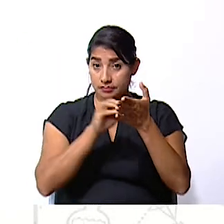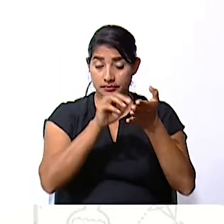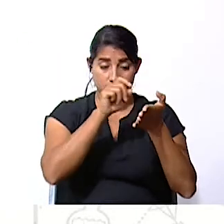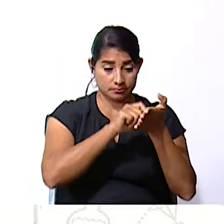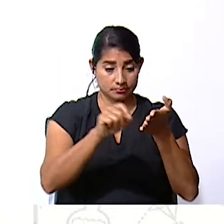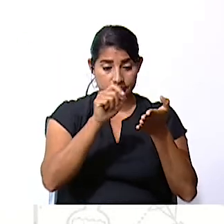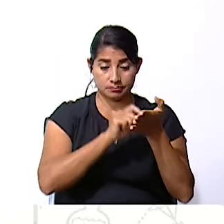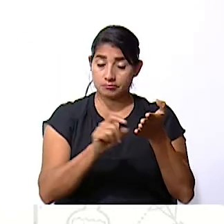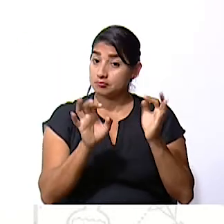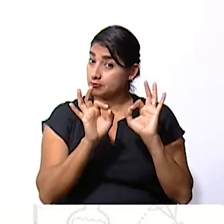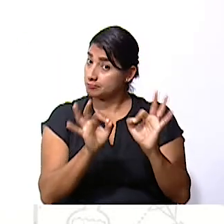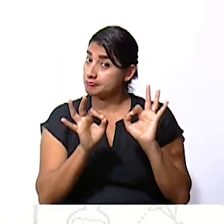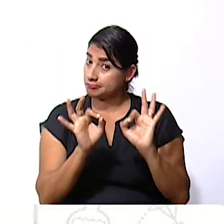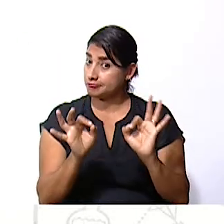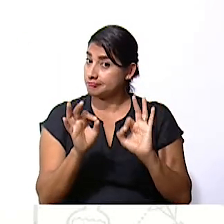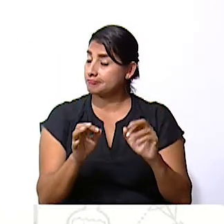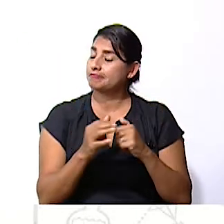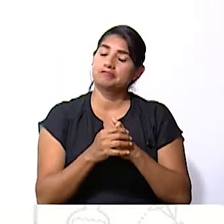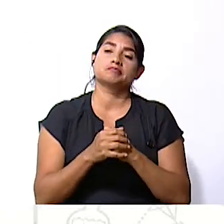Muy bien.